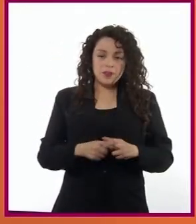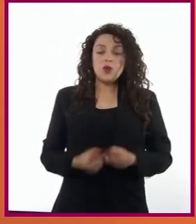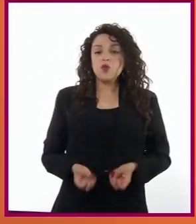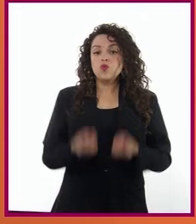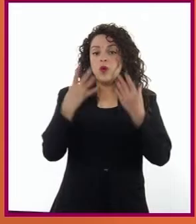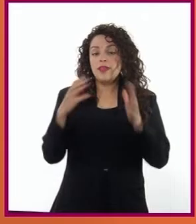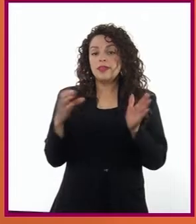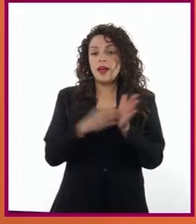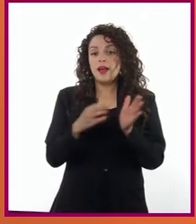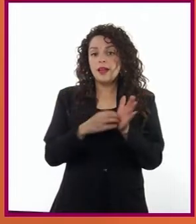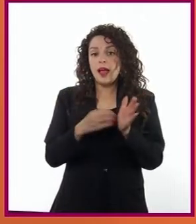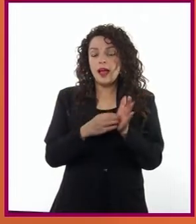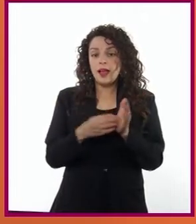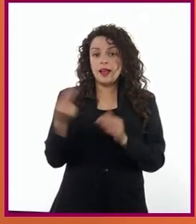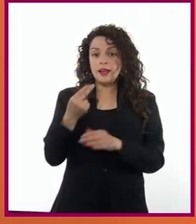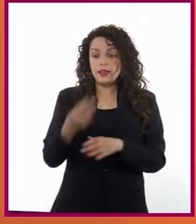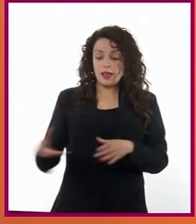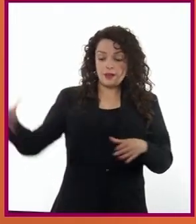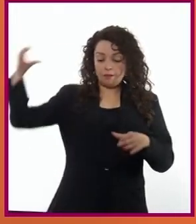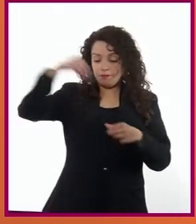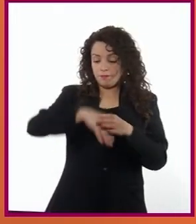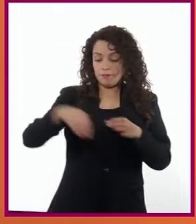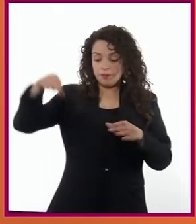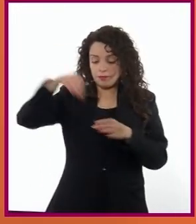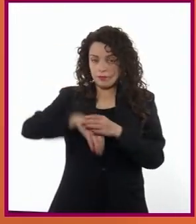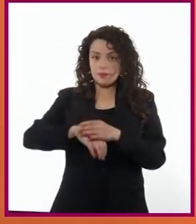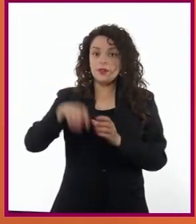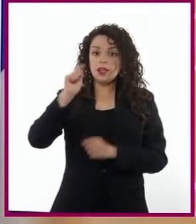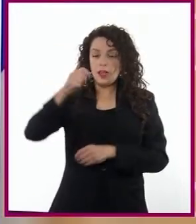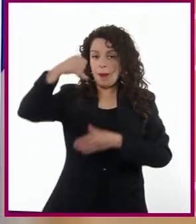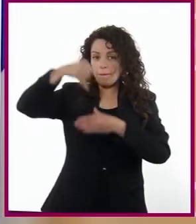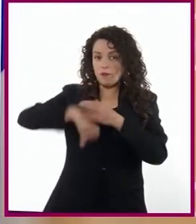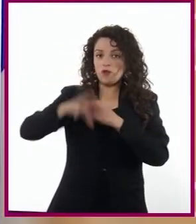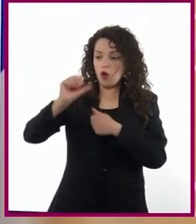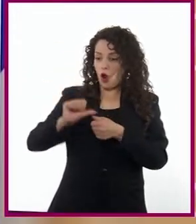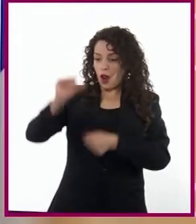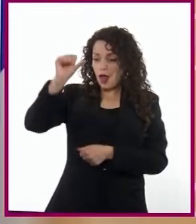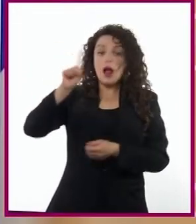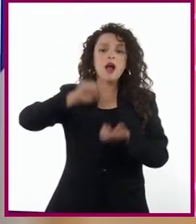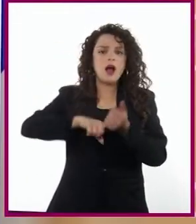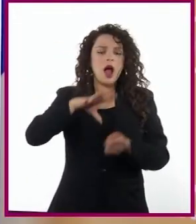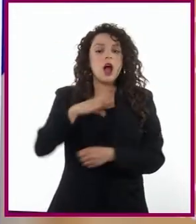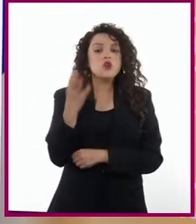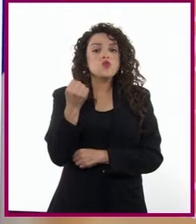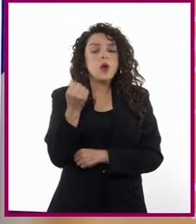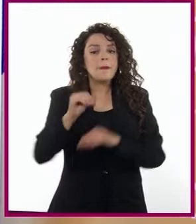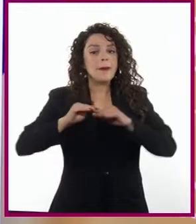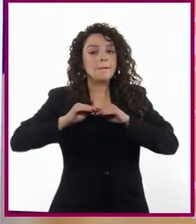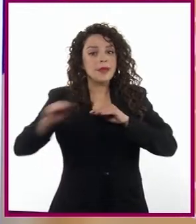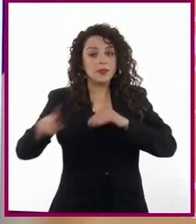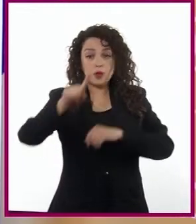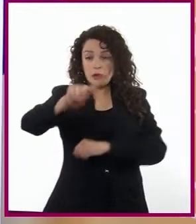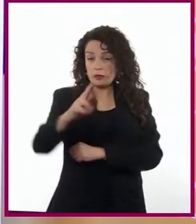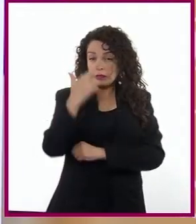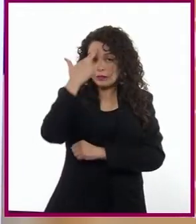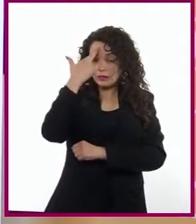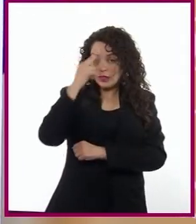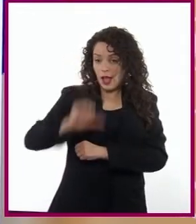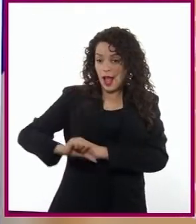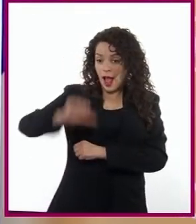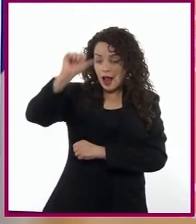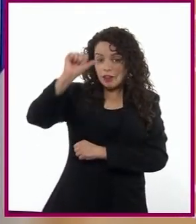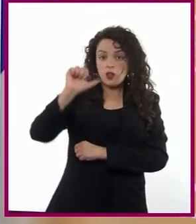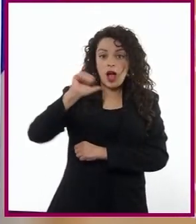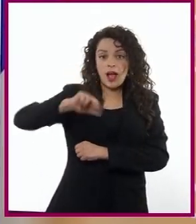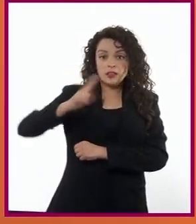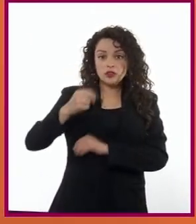cajas en el contenedor cuyo largo o profundidad es de 9 metros. Recordemos que de alto y ancho mide